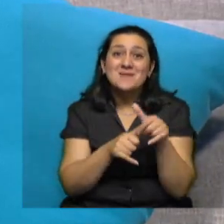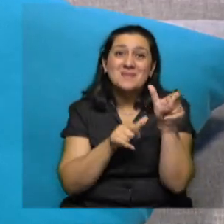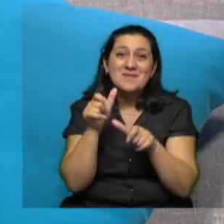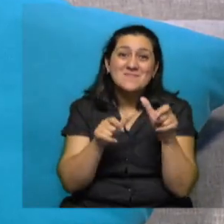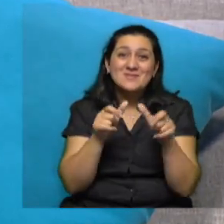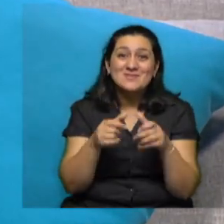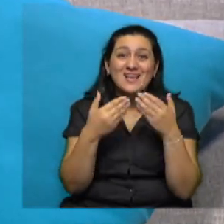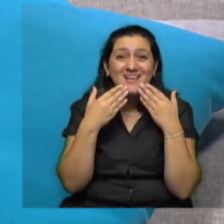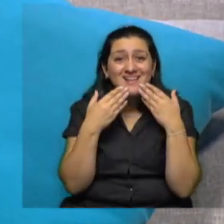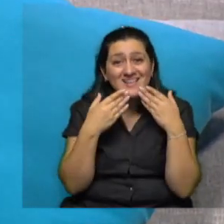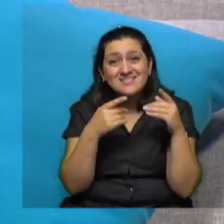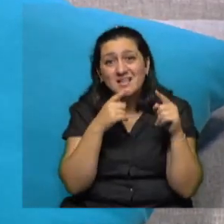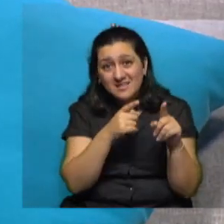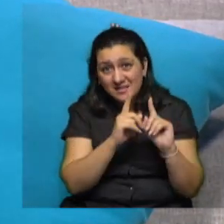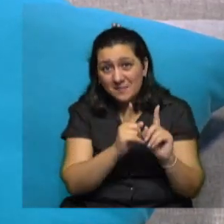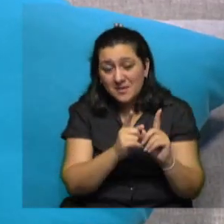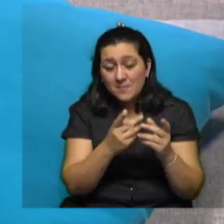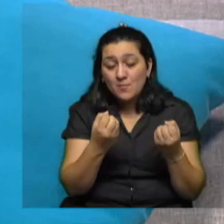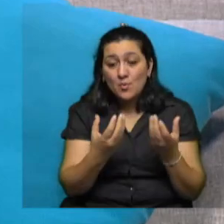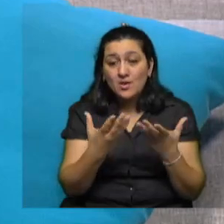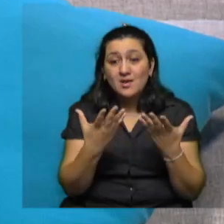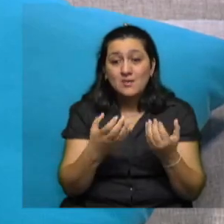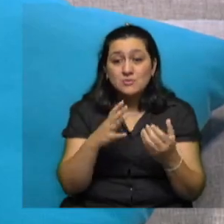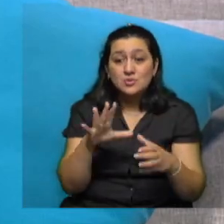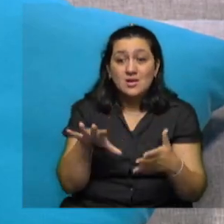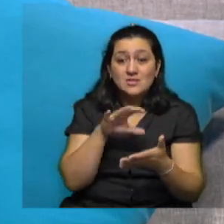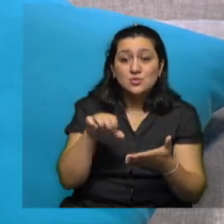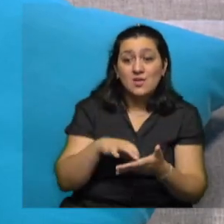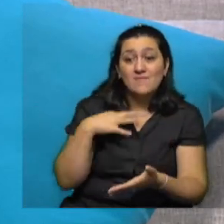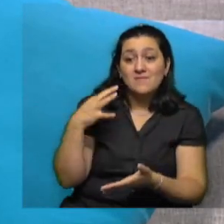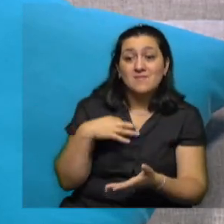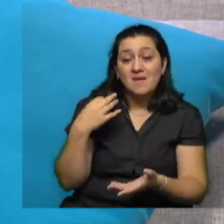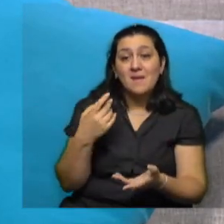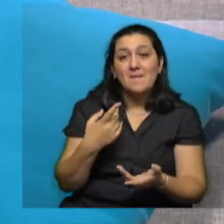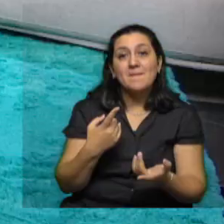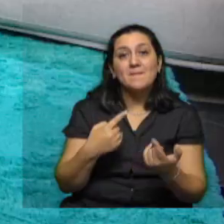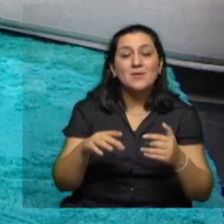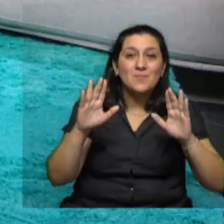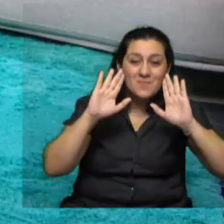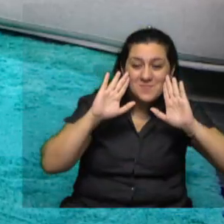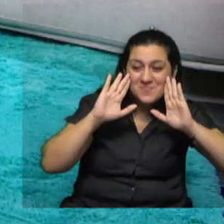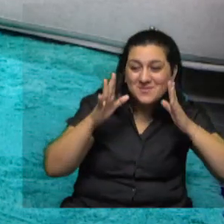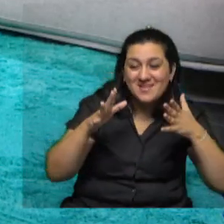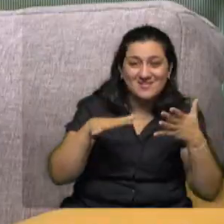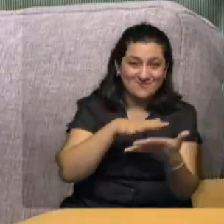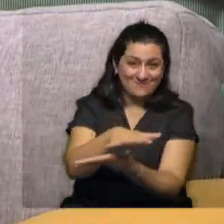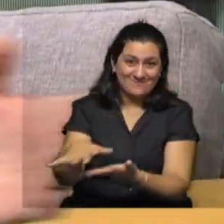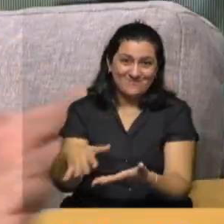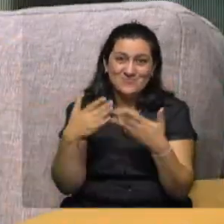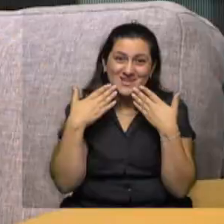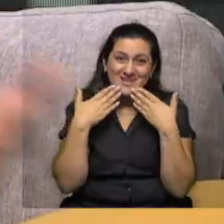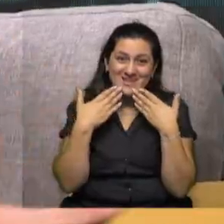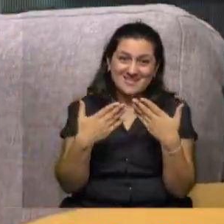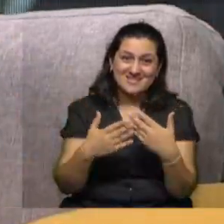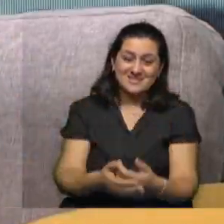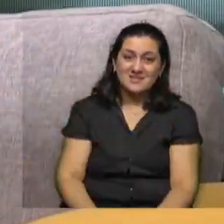por eso porque estamos intentando construir una ciudad viva, pero con mirada en los territorios. Y esto ha generado muchísima atención, así que muchas gracias por estar, Claudio. Gracias,